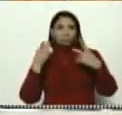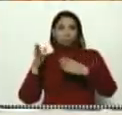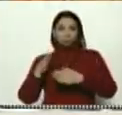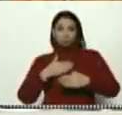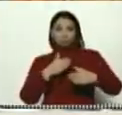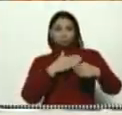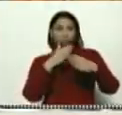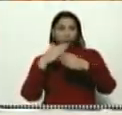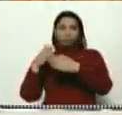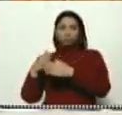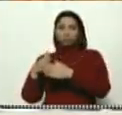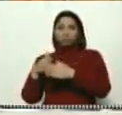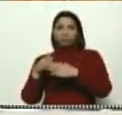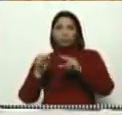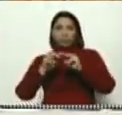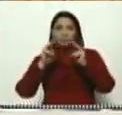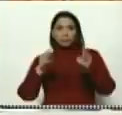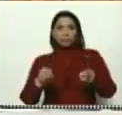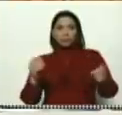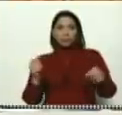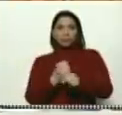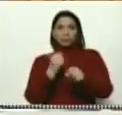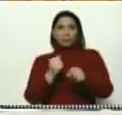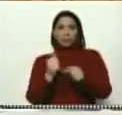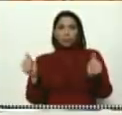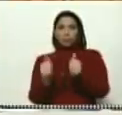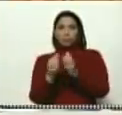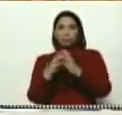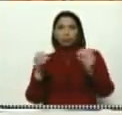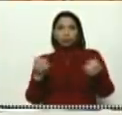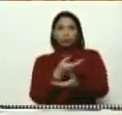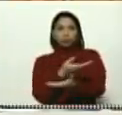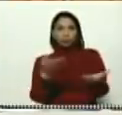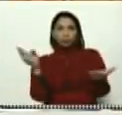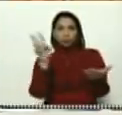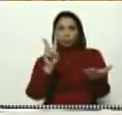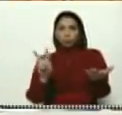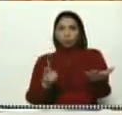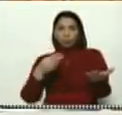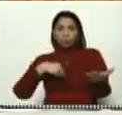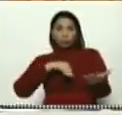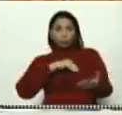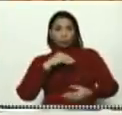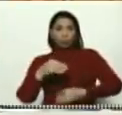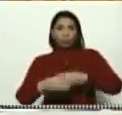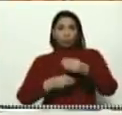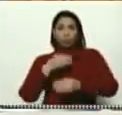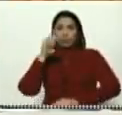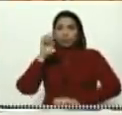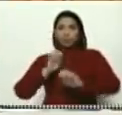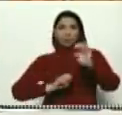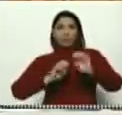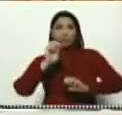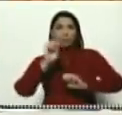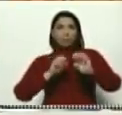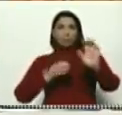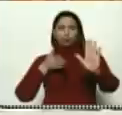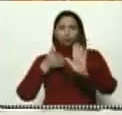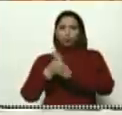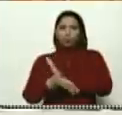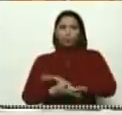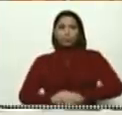esta sesión de trabajo con toda Venezuela. Hemos estado haciendo una evaluación de lo que han sido